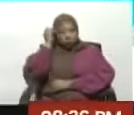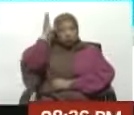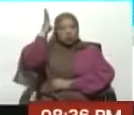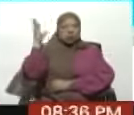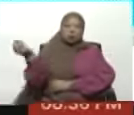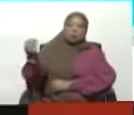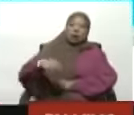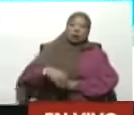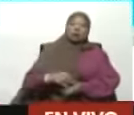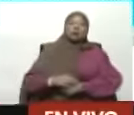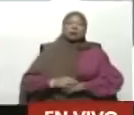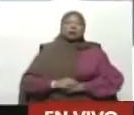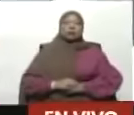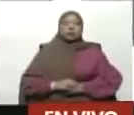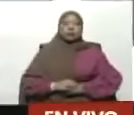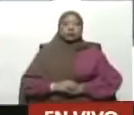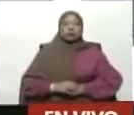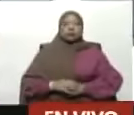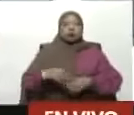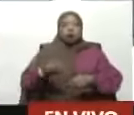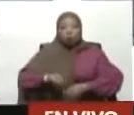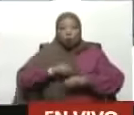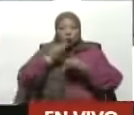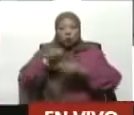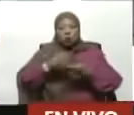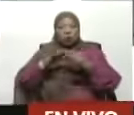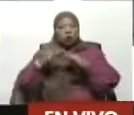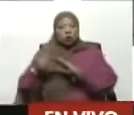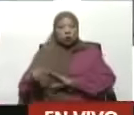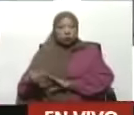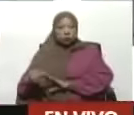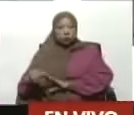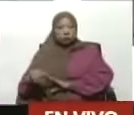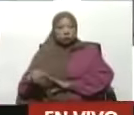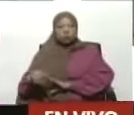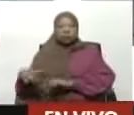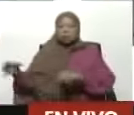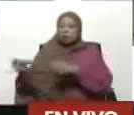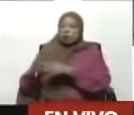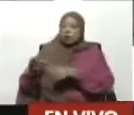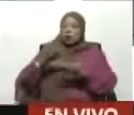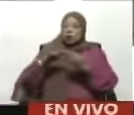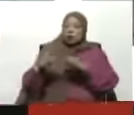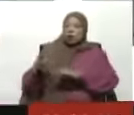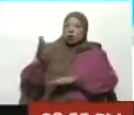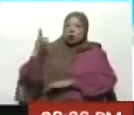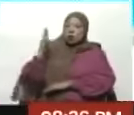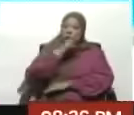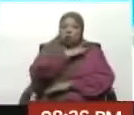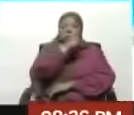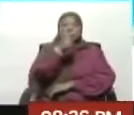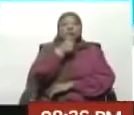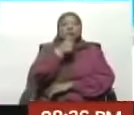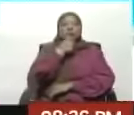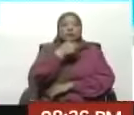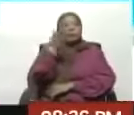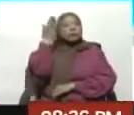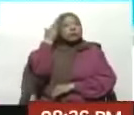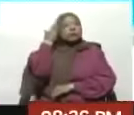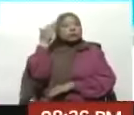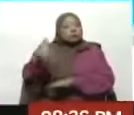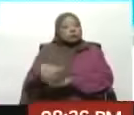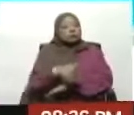más. Con los consejos comunales, con las jefas y jefes de calle. ¿Quién sabe lo suyo en la